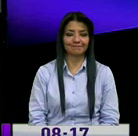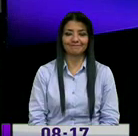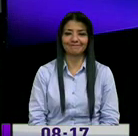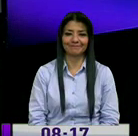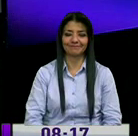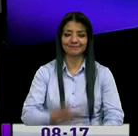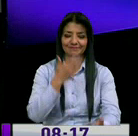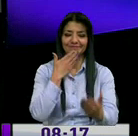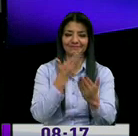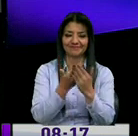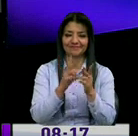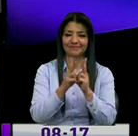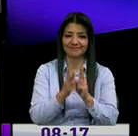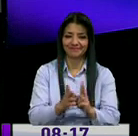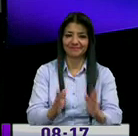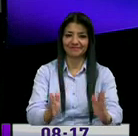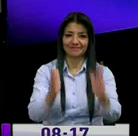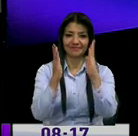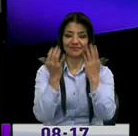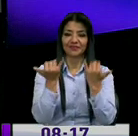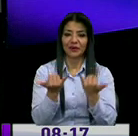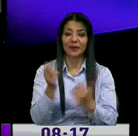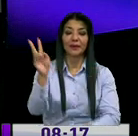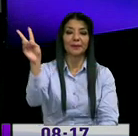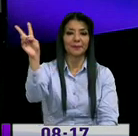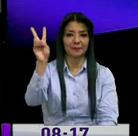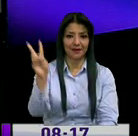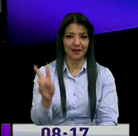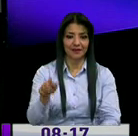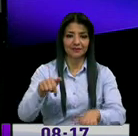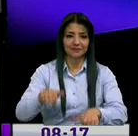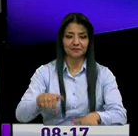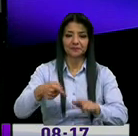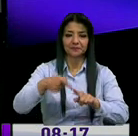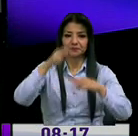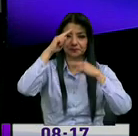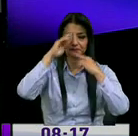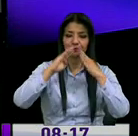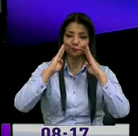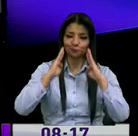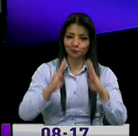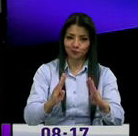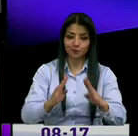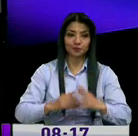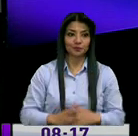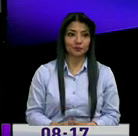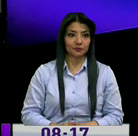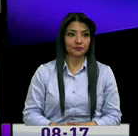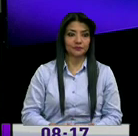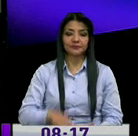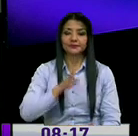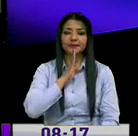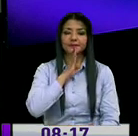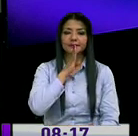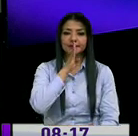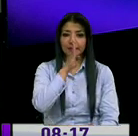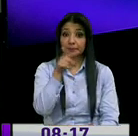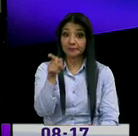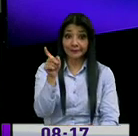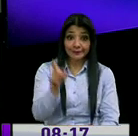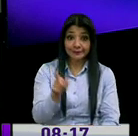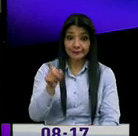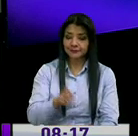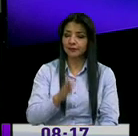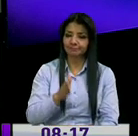Gracias, vecino querido, por estar acá en este día viernes, acá en el primer noticiero de la comunidad, donde siempre estamos donde usted nos requiere.